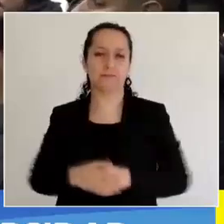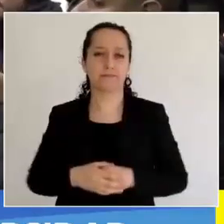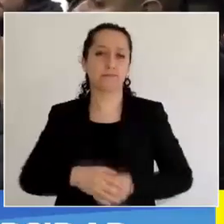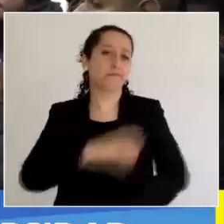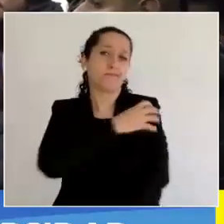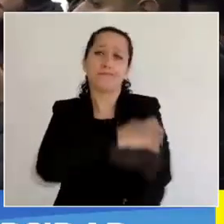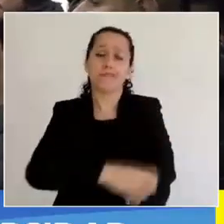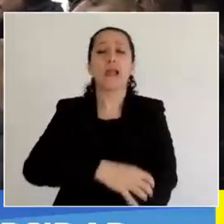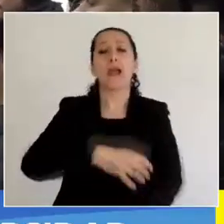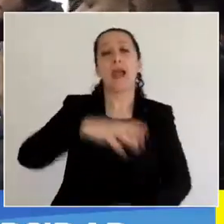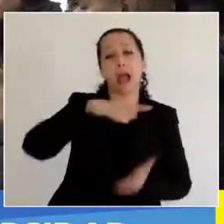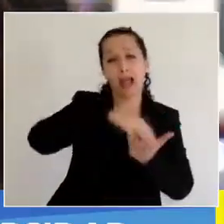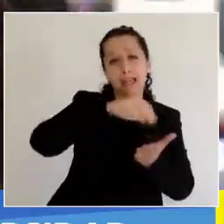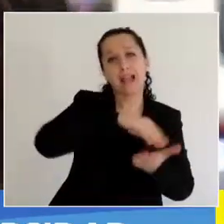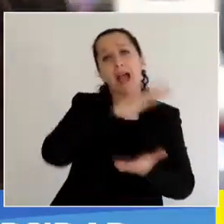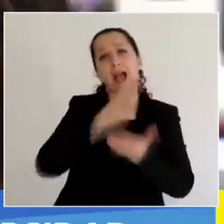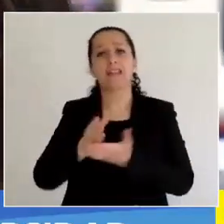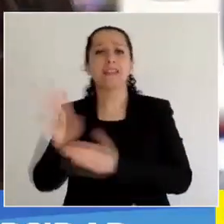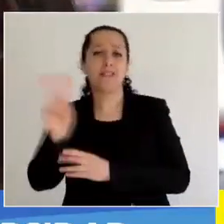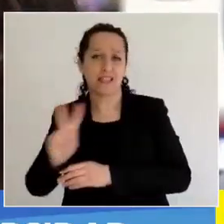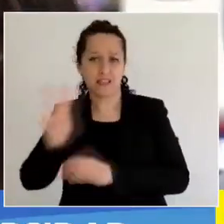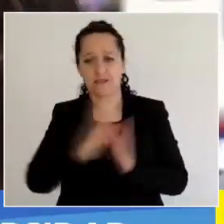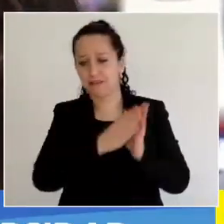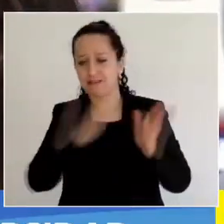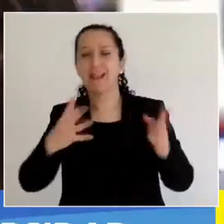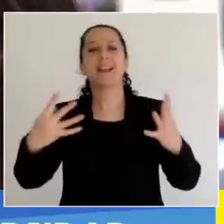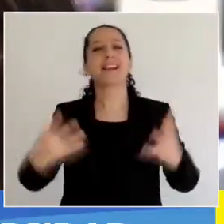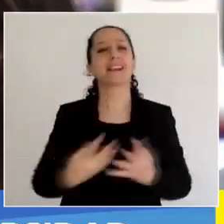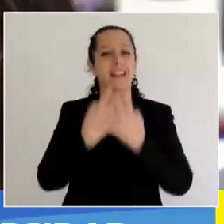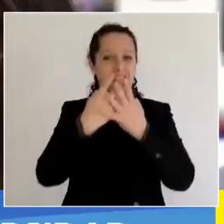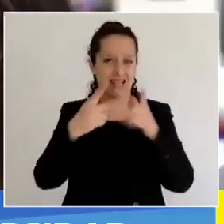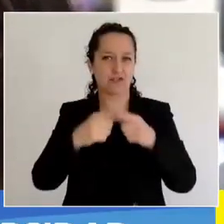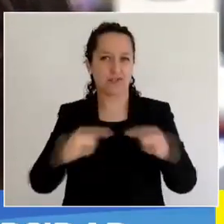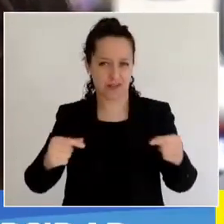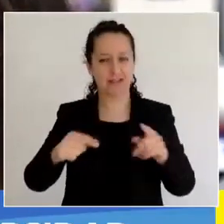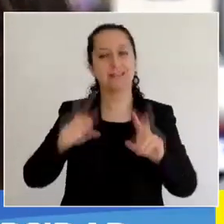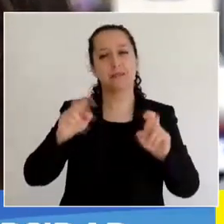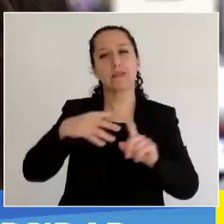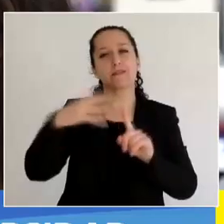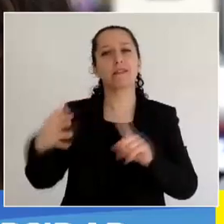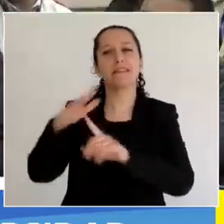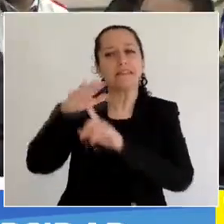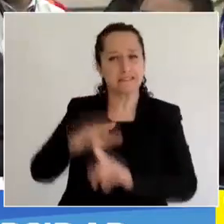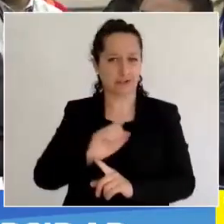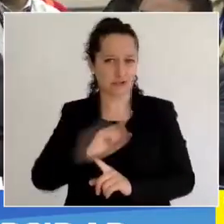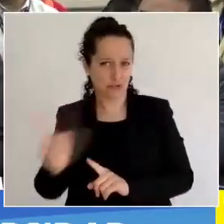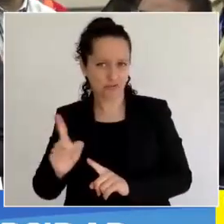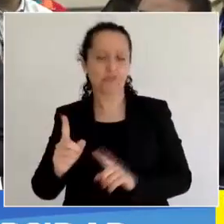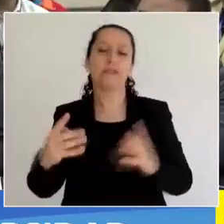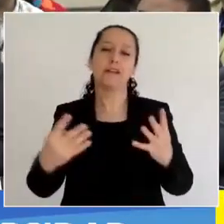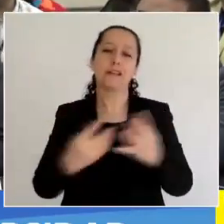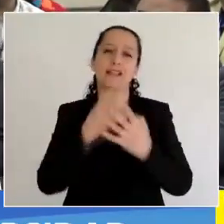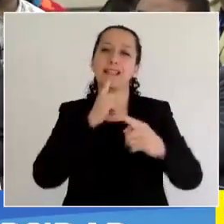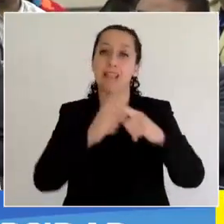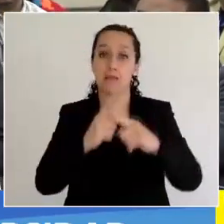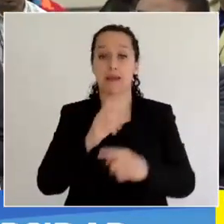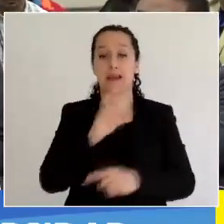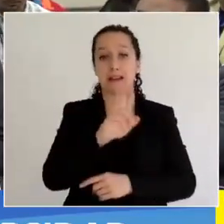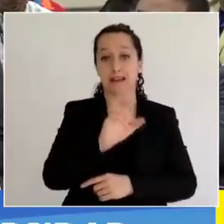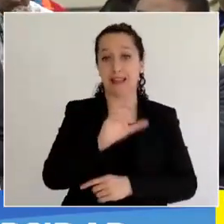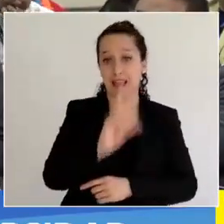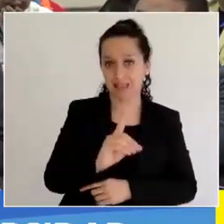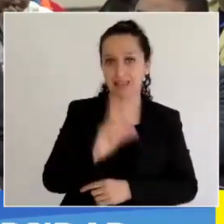Arica a Valdivia, agrupadas en la Red Nacional de Municipalidades por la Diversidad, Inclusión y No Discriminación, Red Diversa, para iniciar un